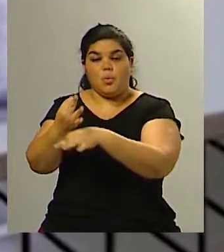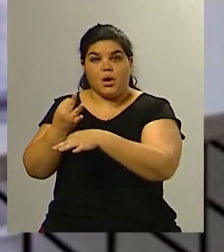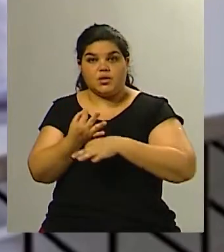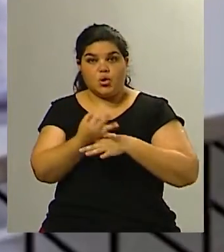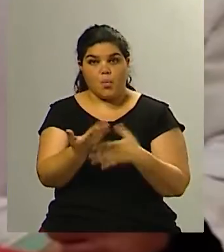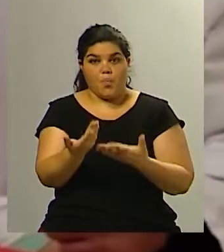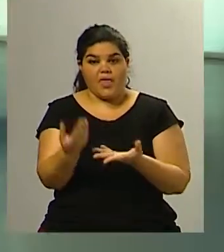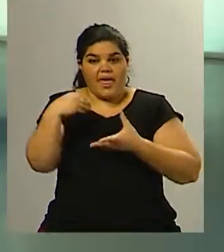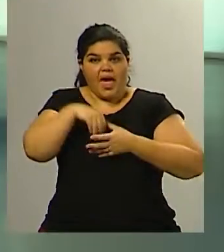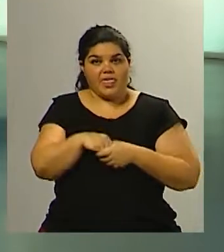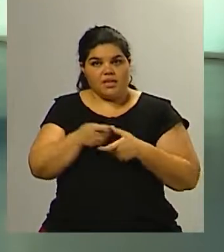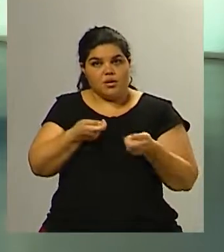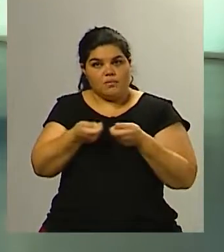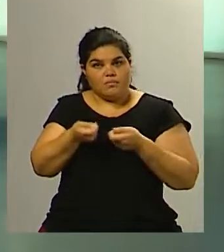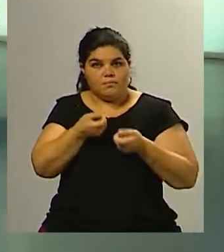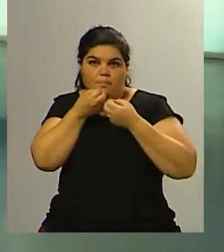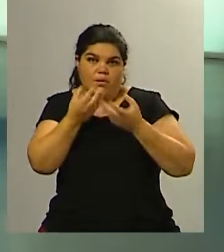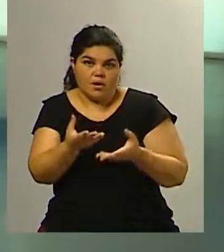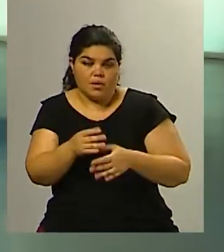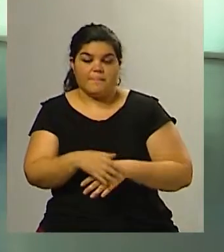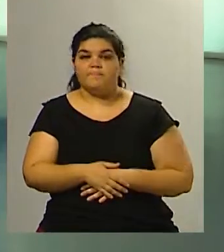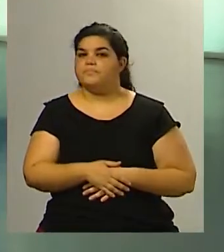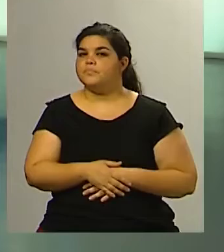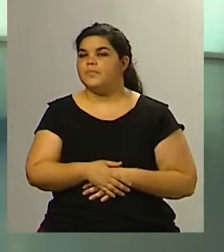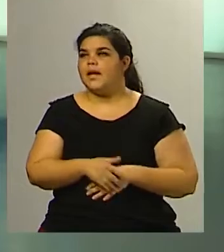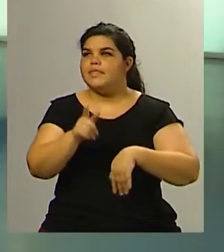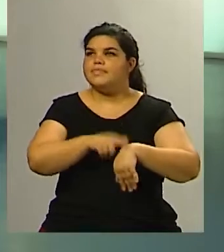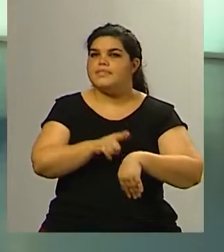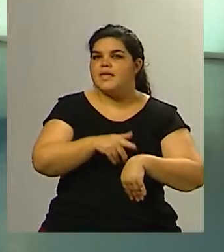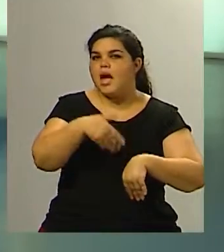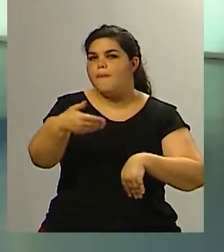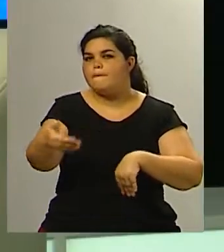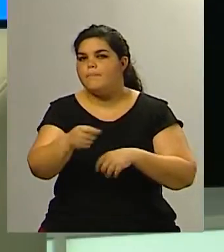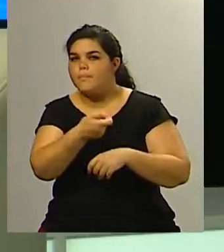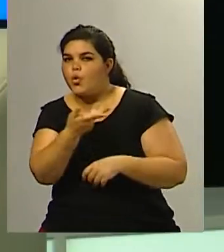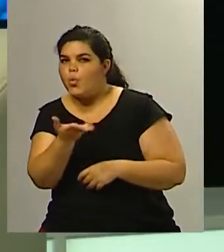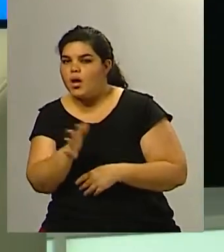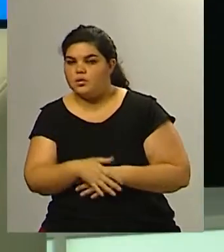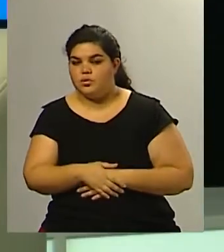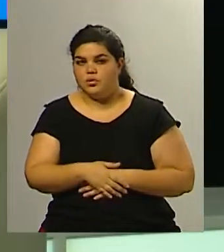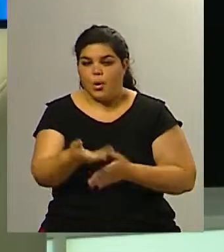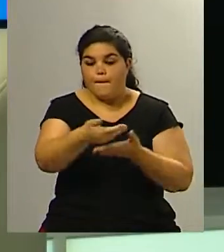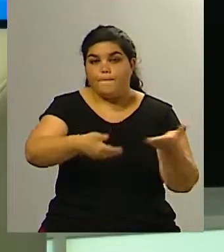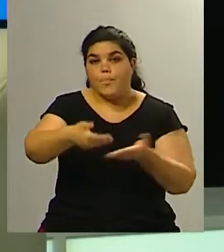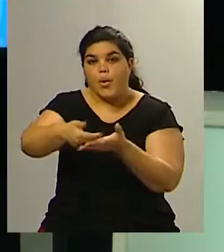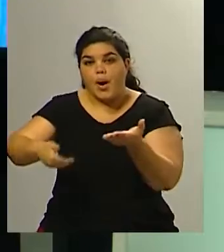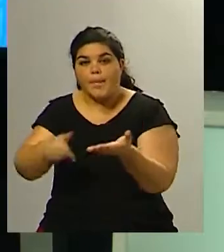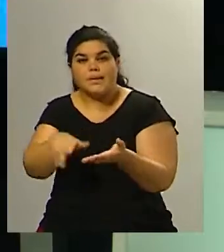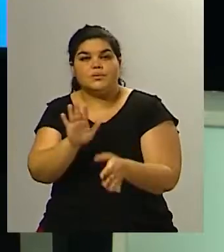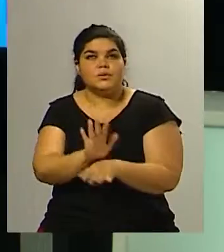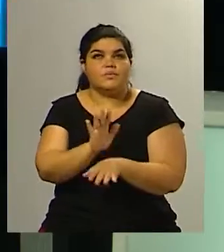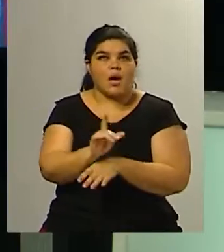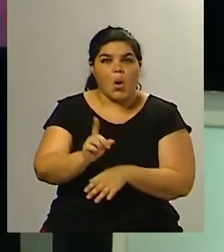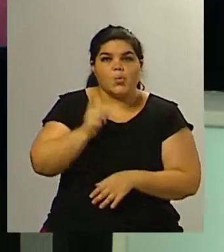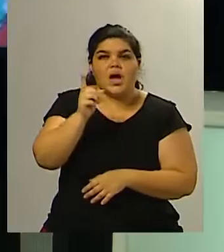puertas adentro. ¿Cada cuánto tienen resultados? Digo, porque cuando se habla de las pruebas estandarizadas, te dicen, bueno, en un año y